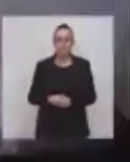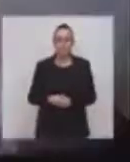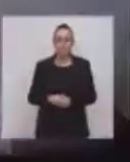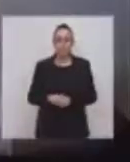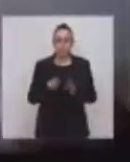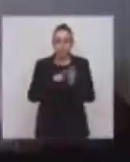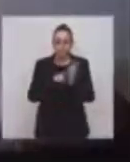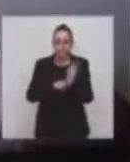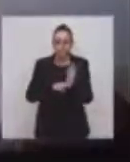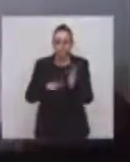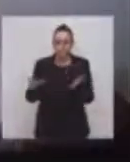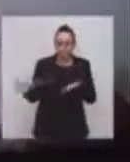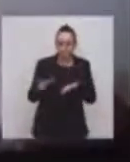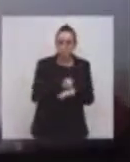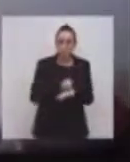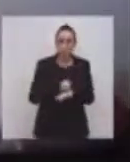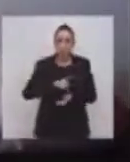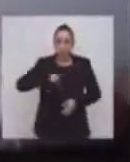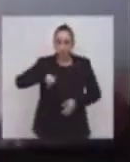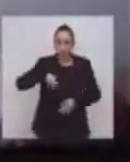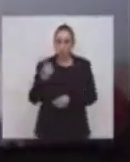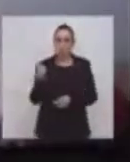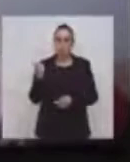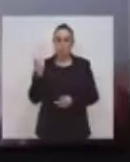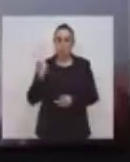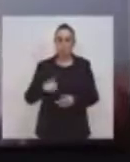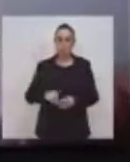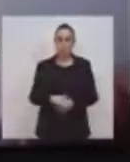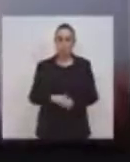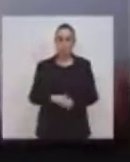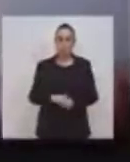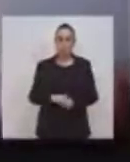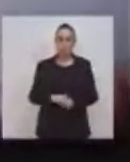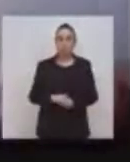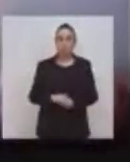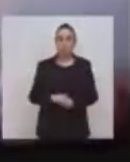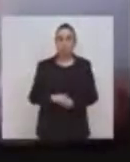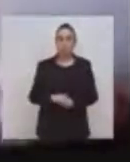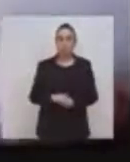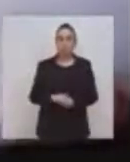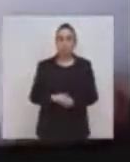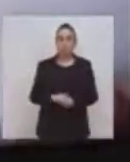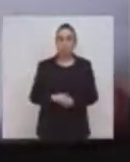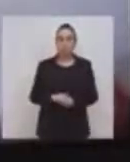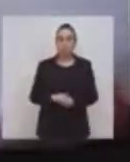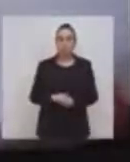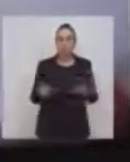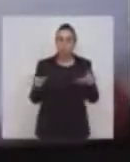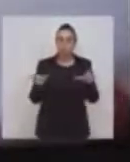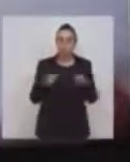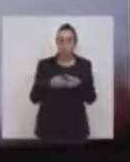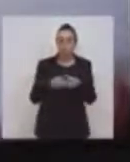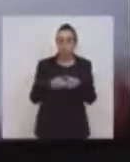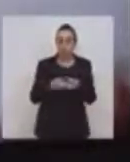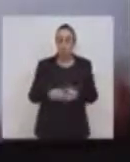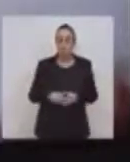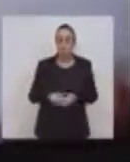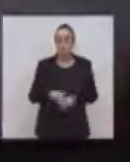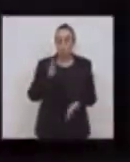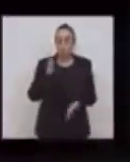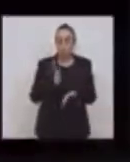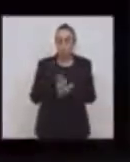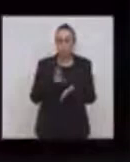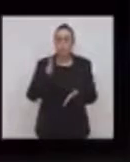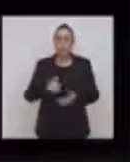necesitábamos. Y un terapeuta que era yo. Y ya os digo, este es el equipo de intervención de nuestra ONG dentro de